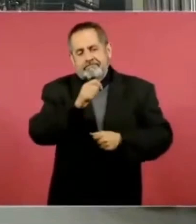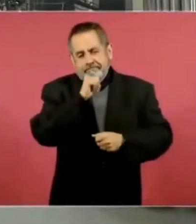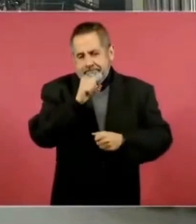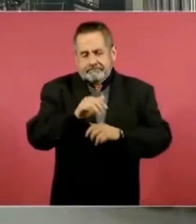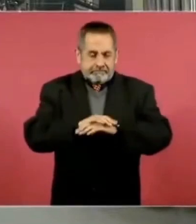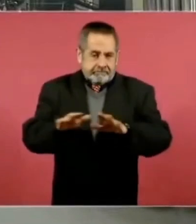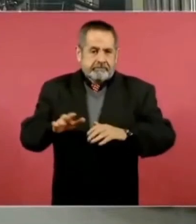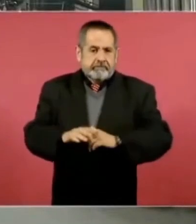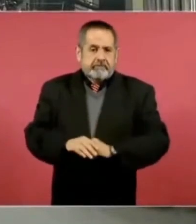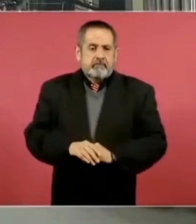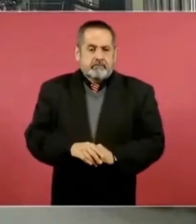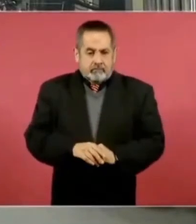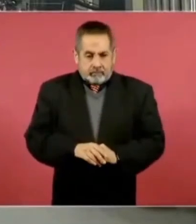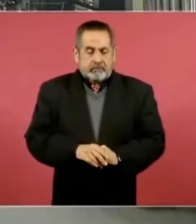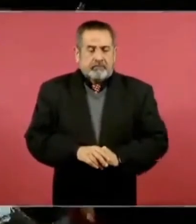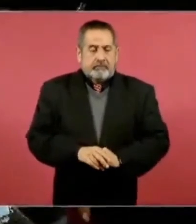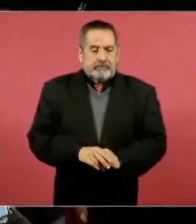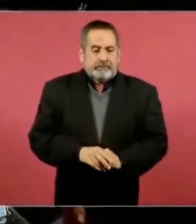¿Sí?